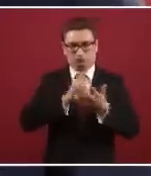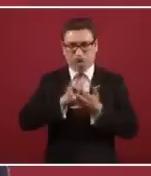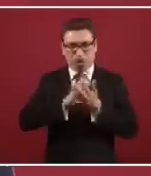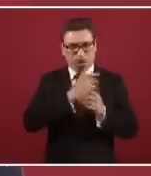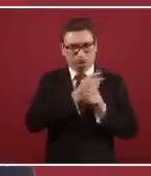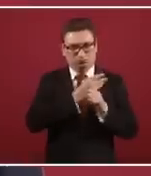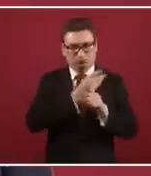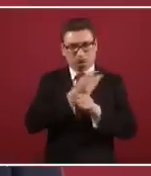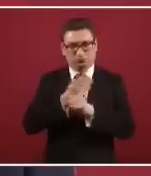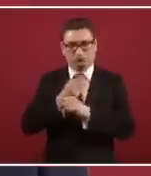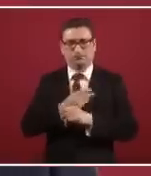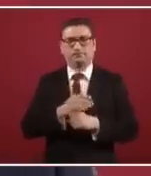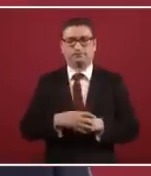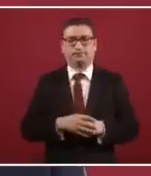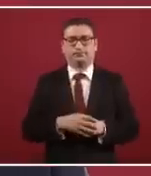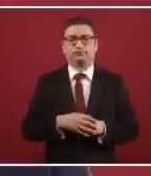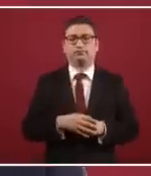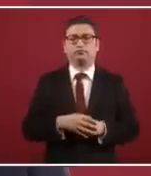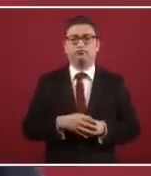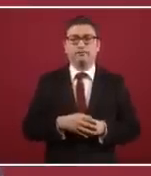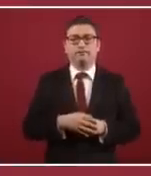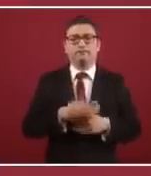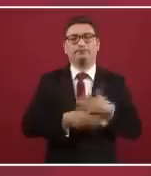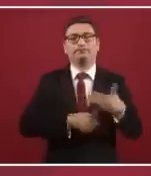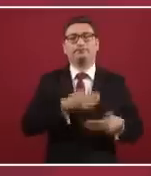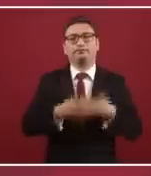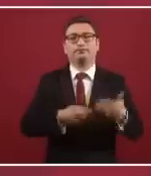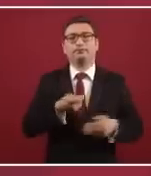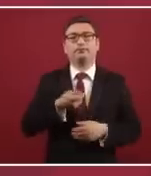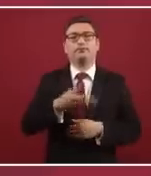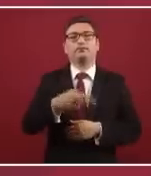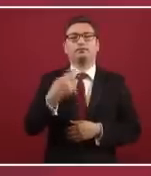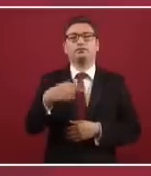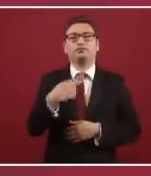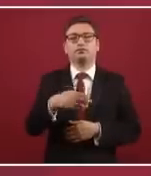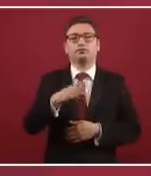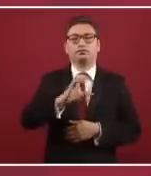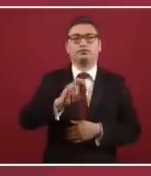Les llaman a esos procesos de configuración